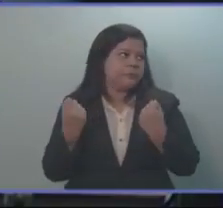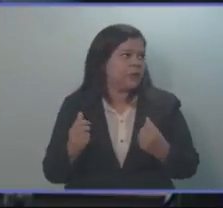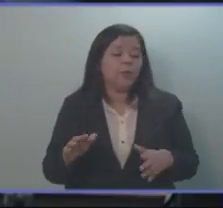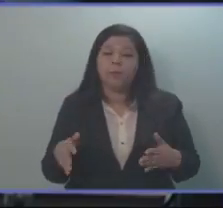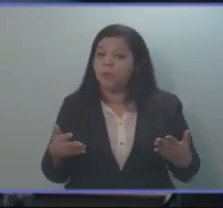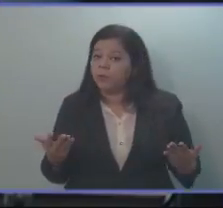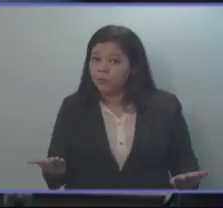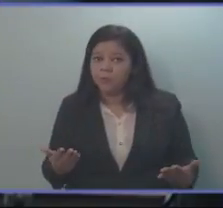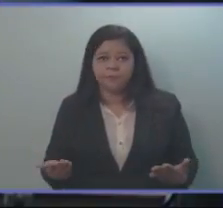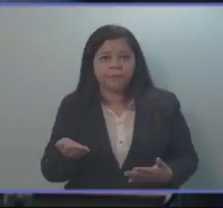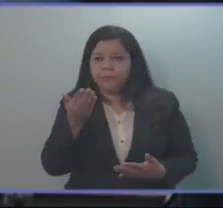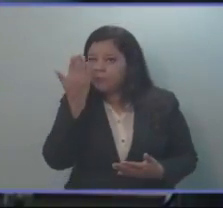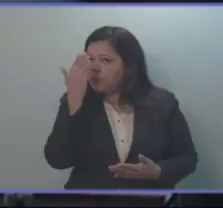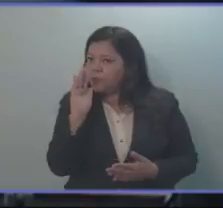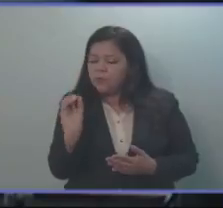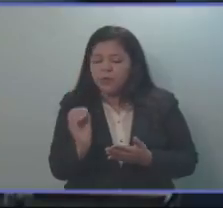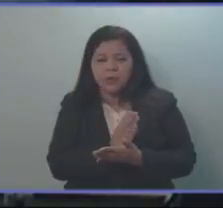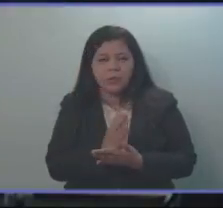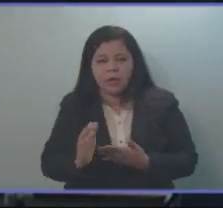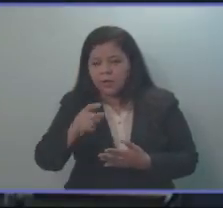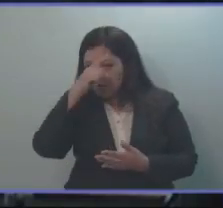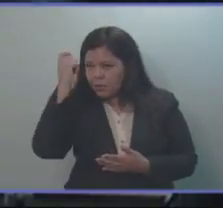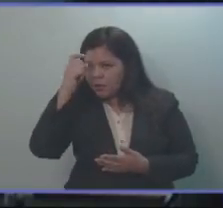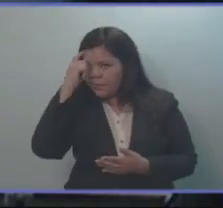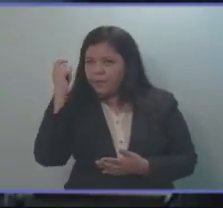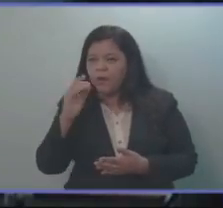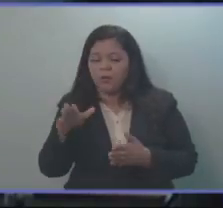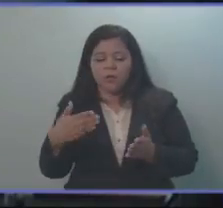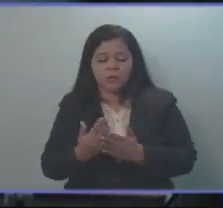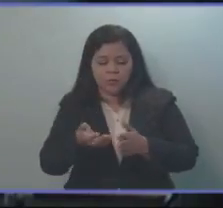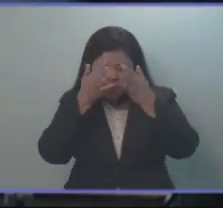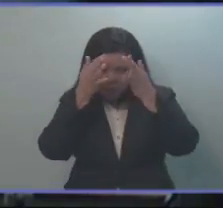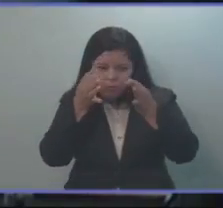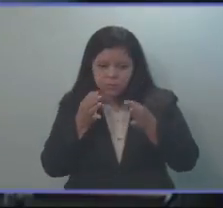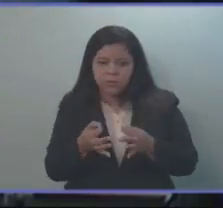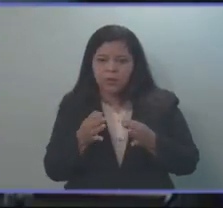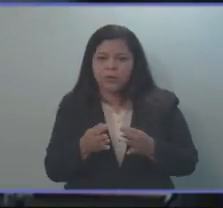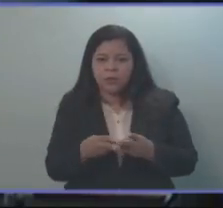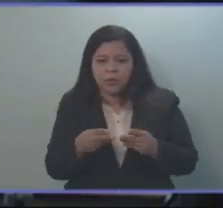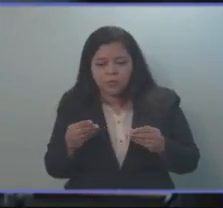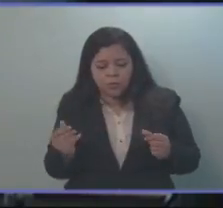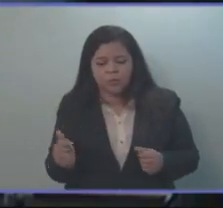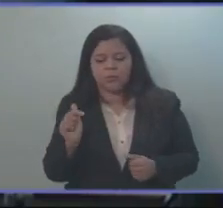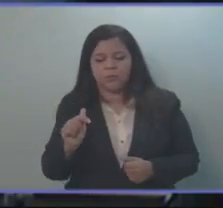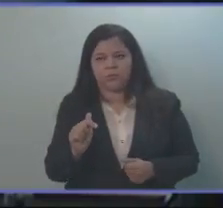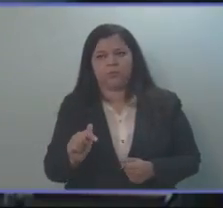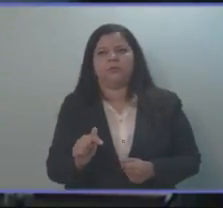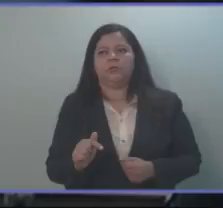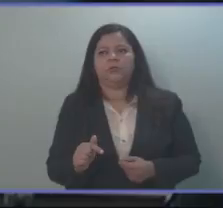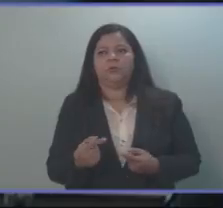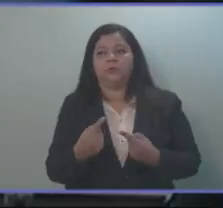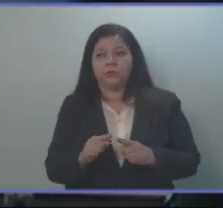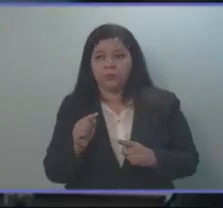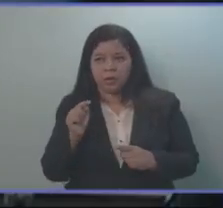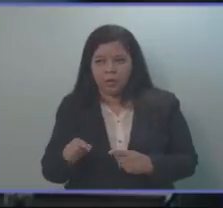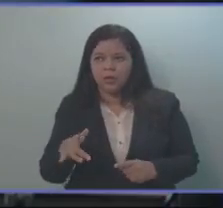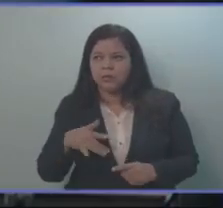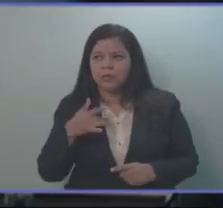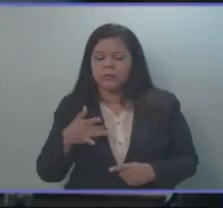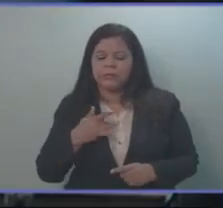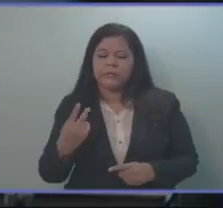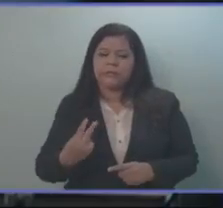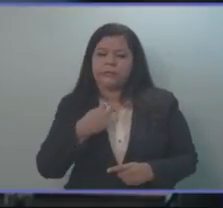que desconocen el trabajo, las decisiones y resoluciones que ahí se toman, sintiéndose